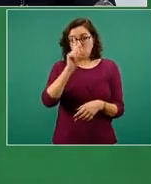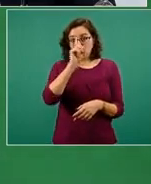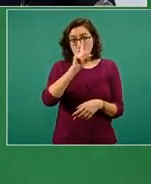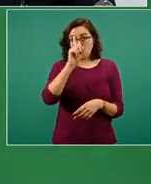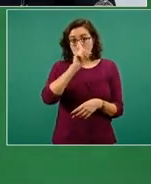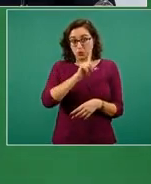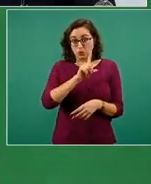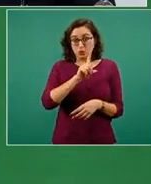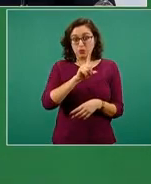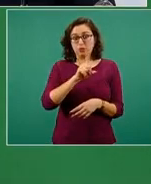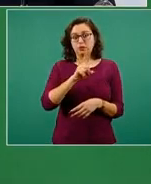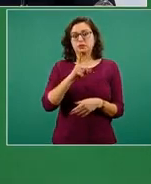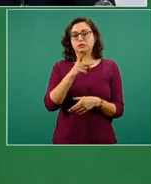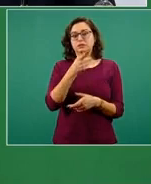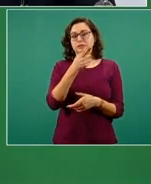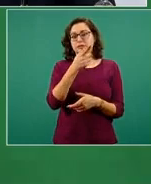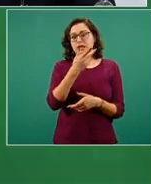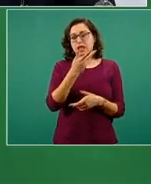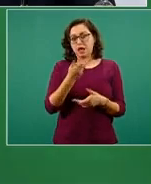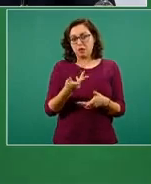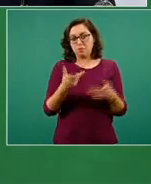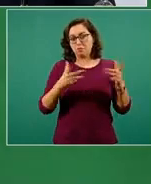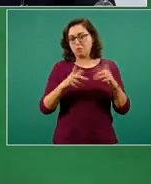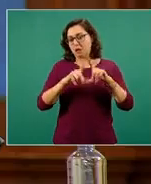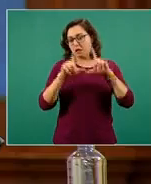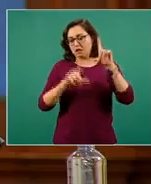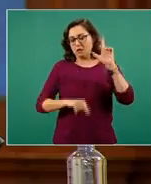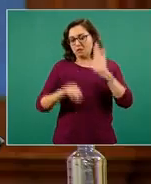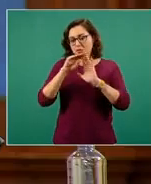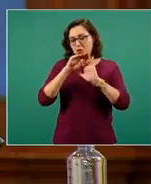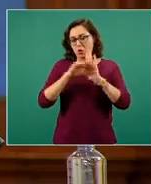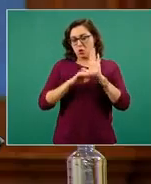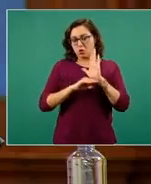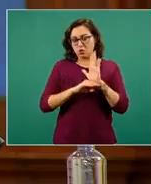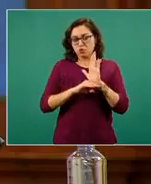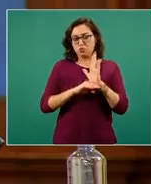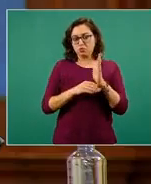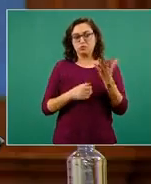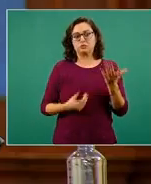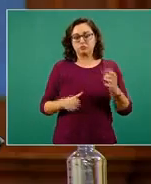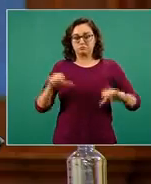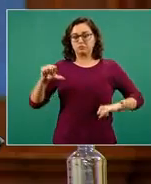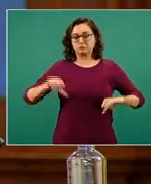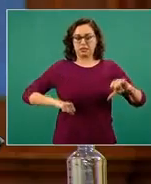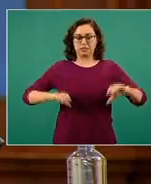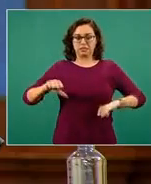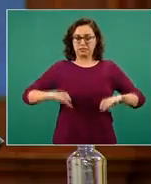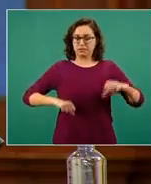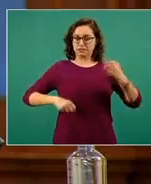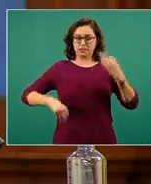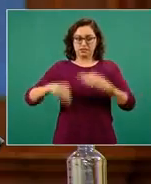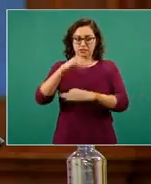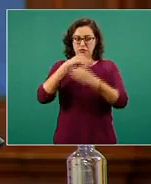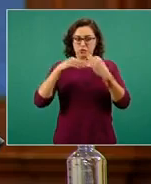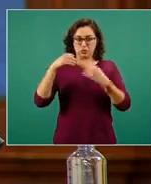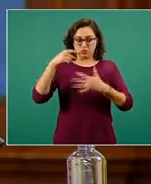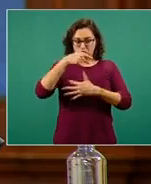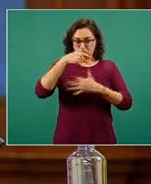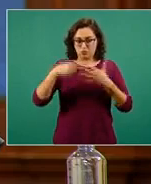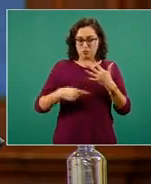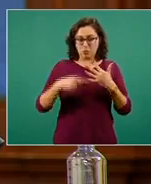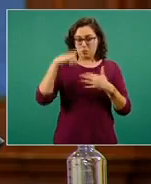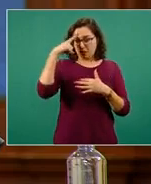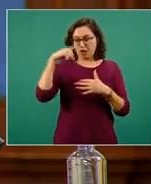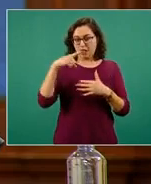está obviamente en los lineamientos nacionales era poder implementar todas estas actividades que disminuyeran